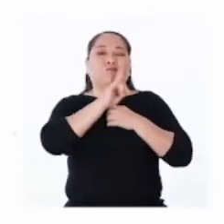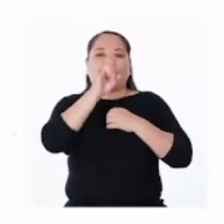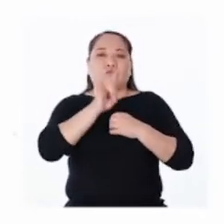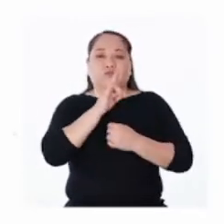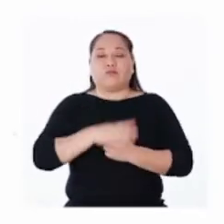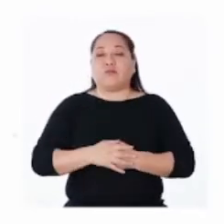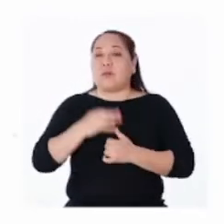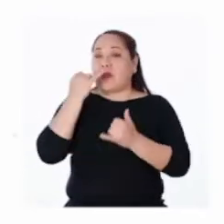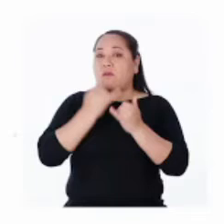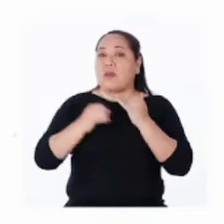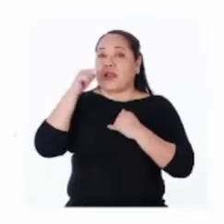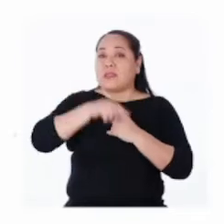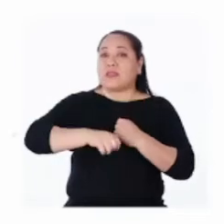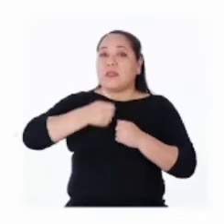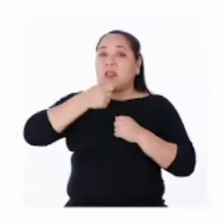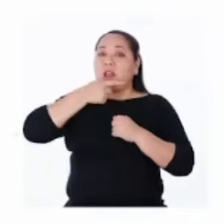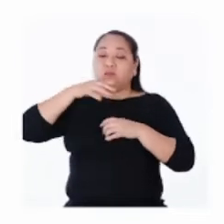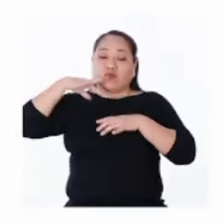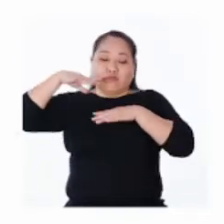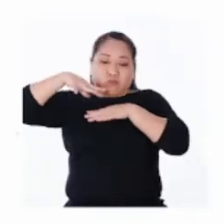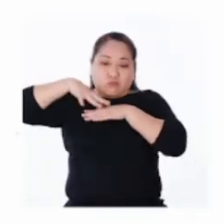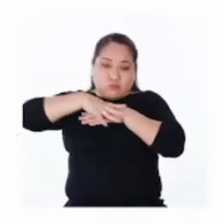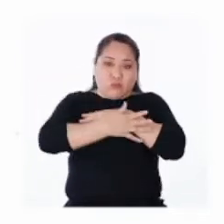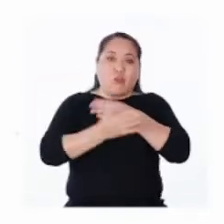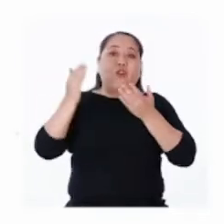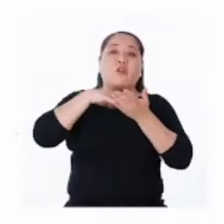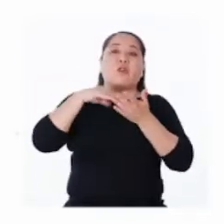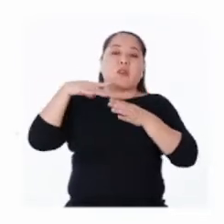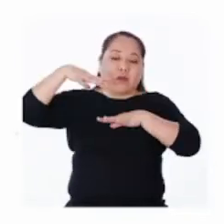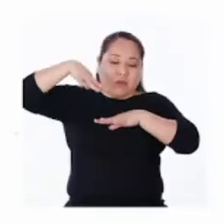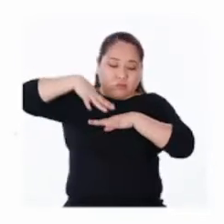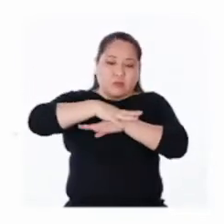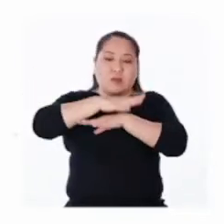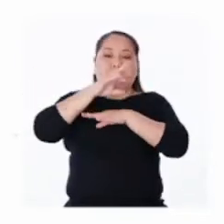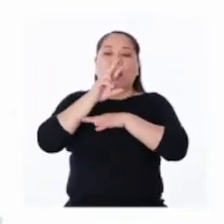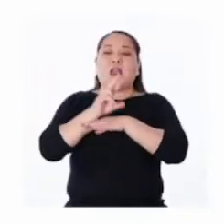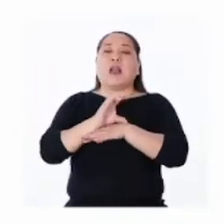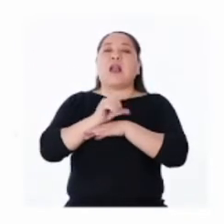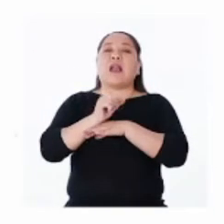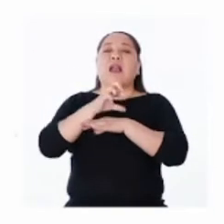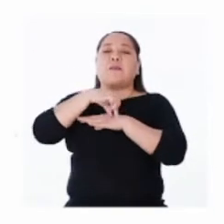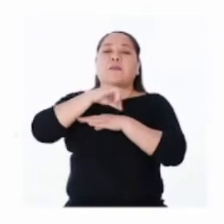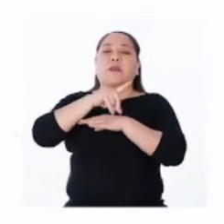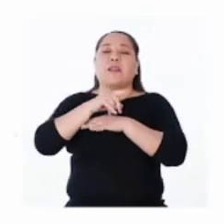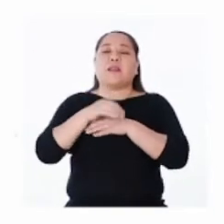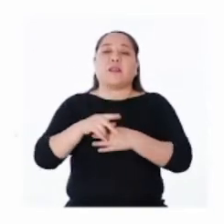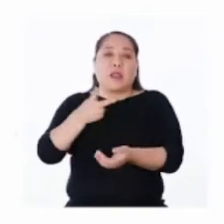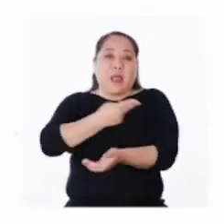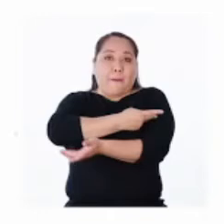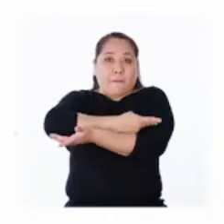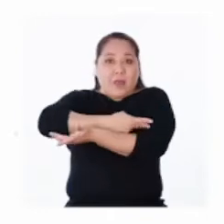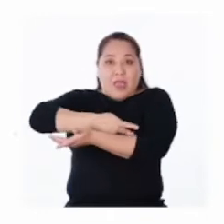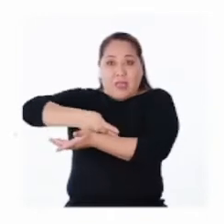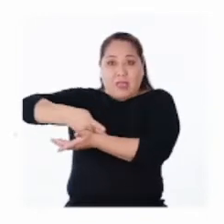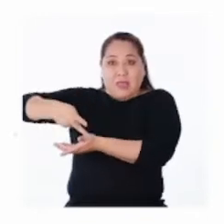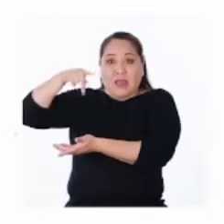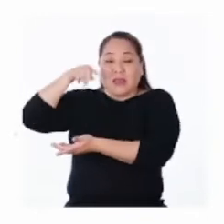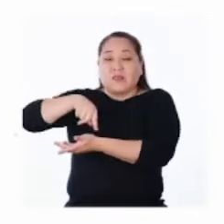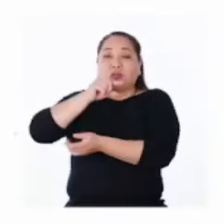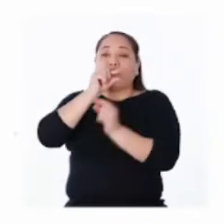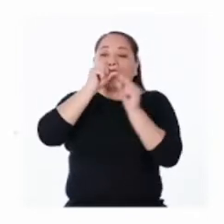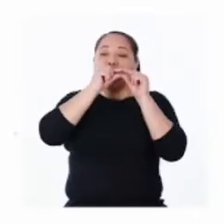desecho. Finalmente, este líquido vuelve a entrar en la red capilar. Y las venas son los vasos